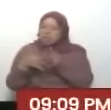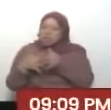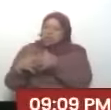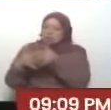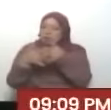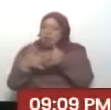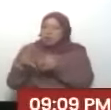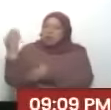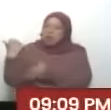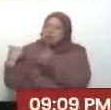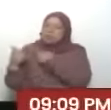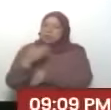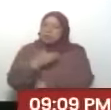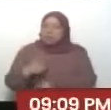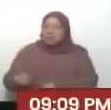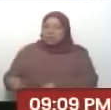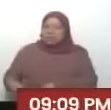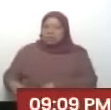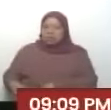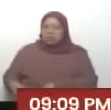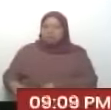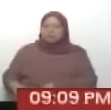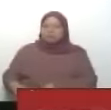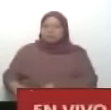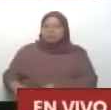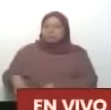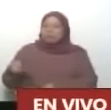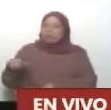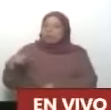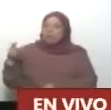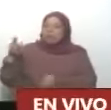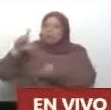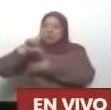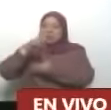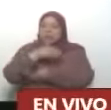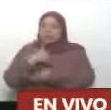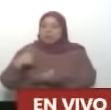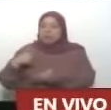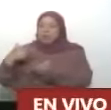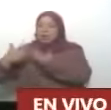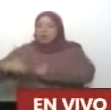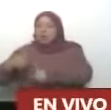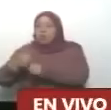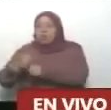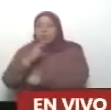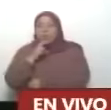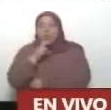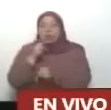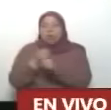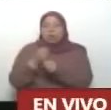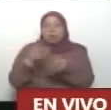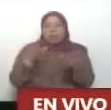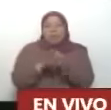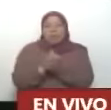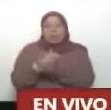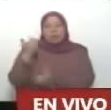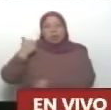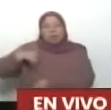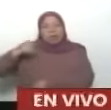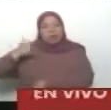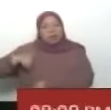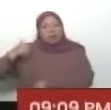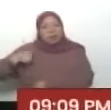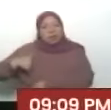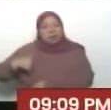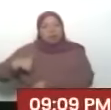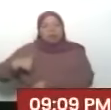conflicto sobre el Esequibo, y ayer lo conversaba con un compañero argentino, quien también, este pueblo ha sido víctima de la